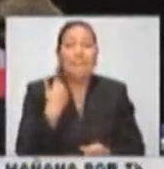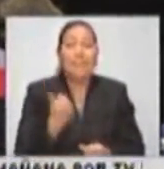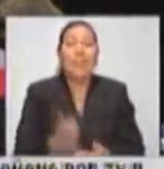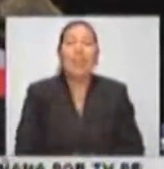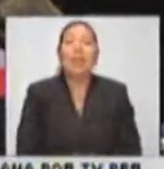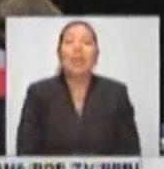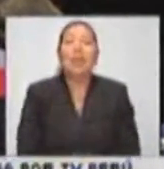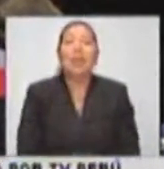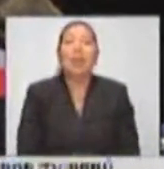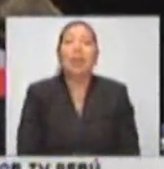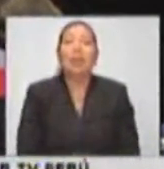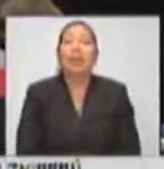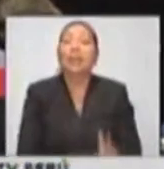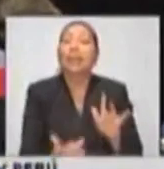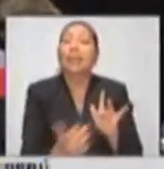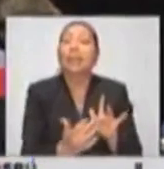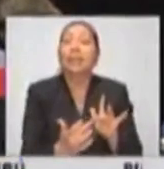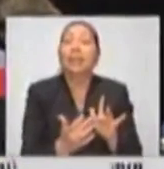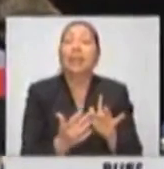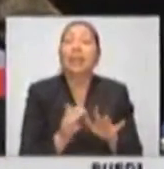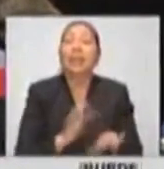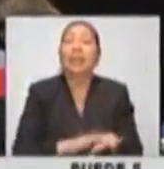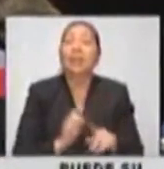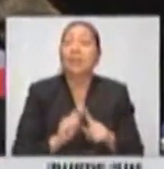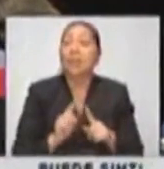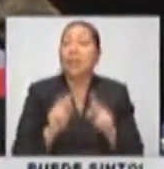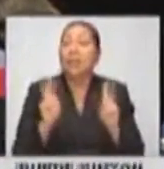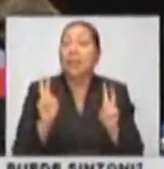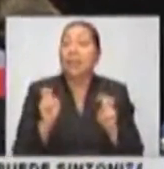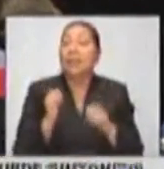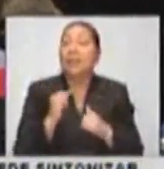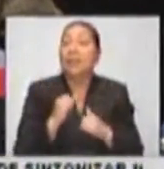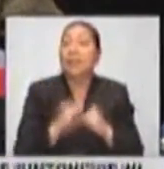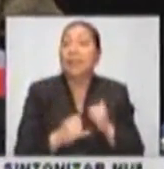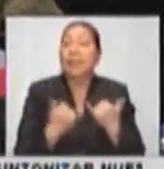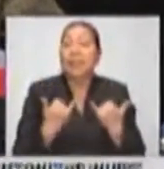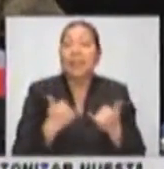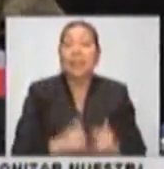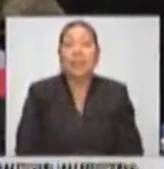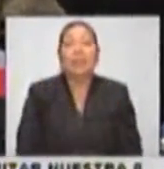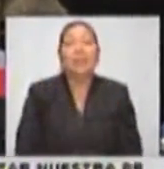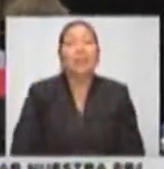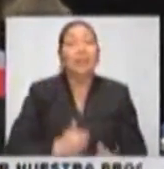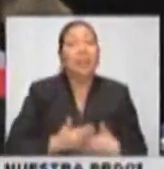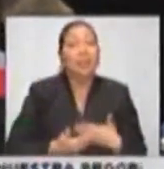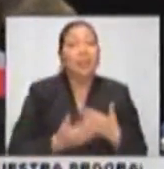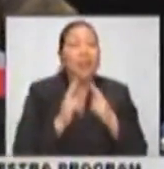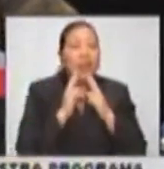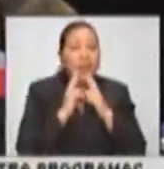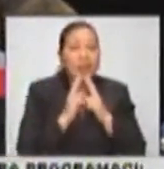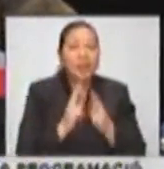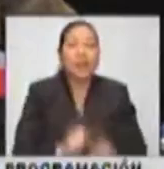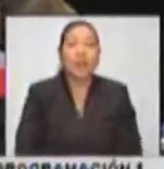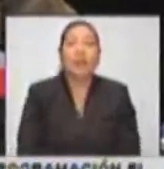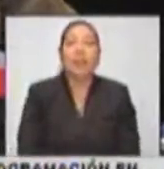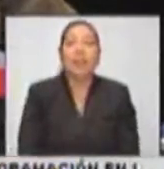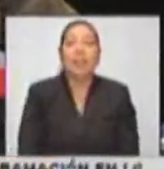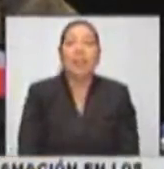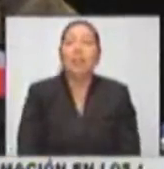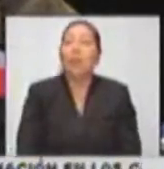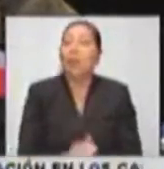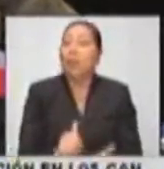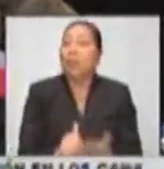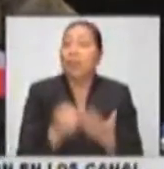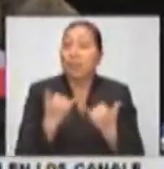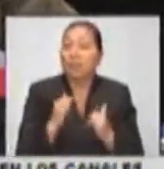e ir identificando los temas para llegar finalmente a esa generación de recomendaciones. Todos